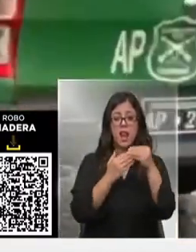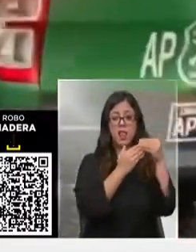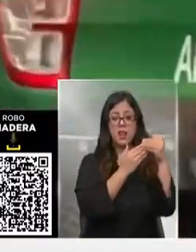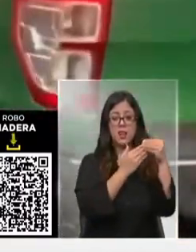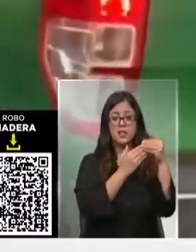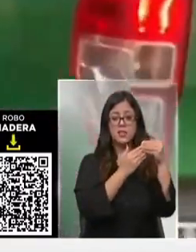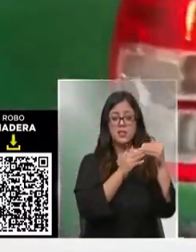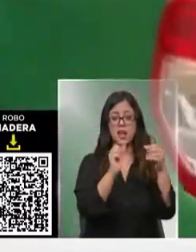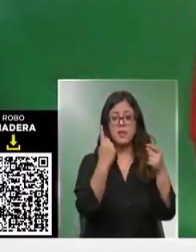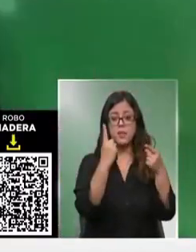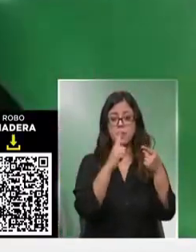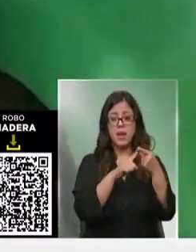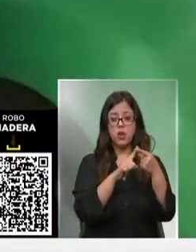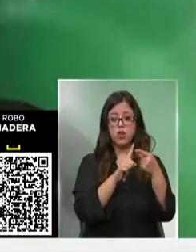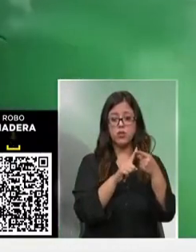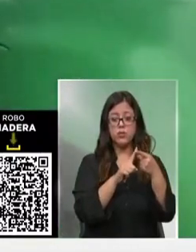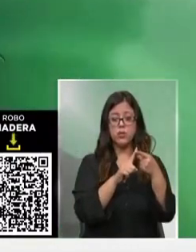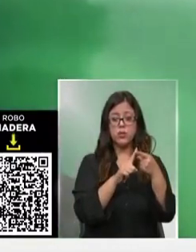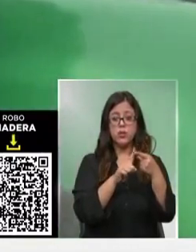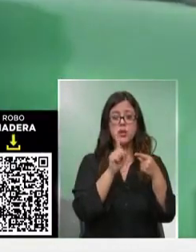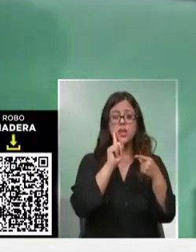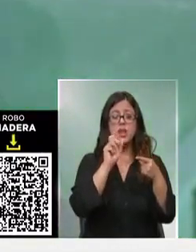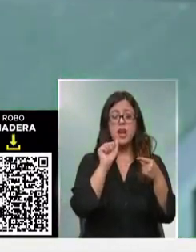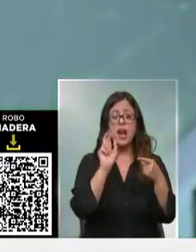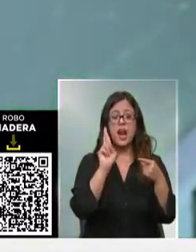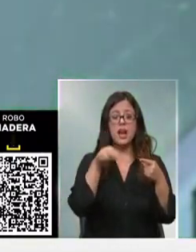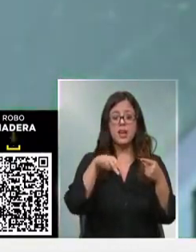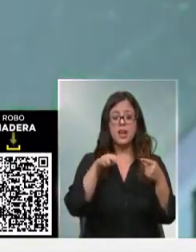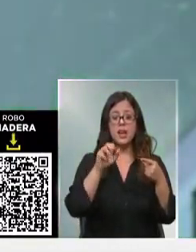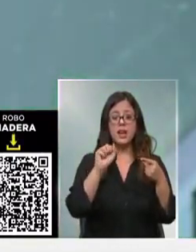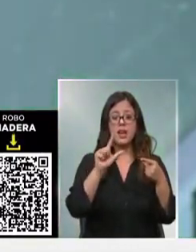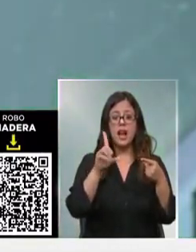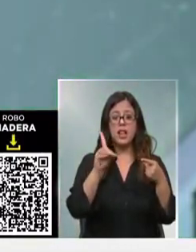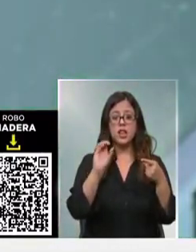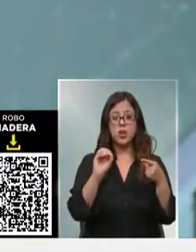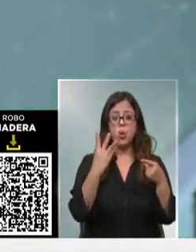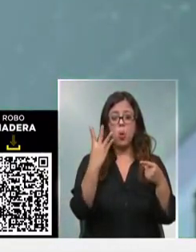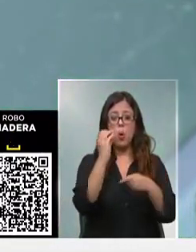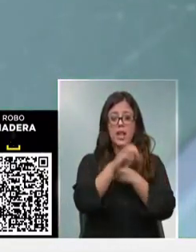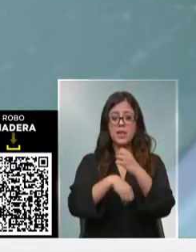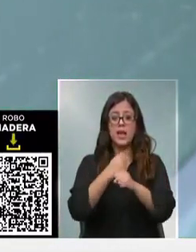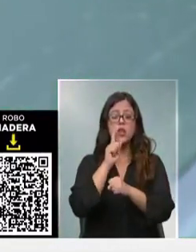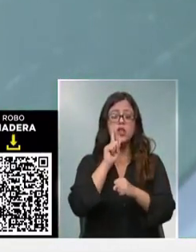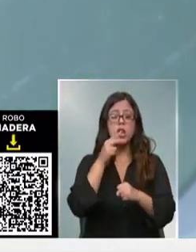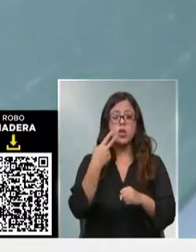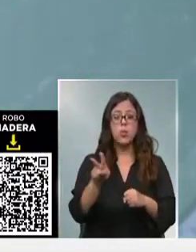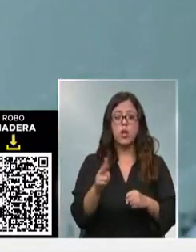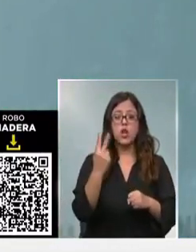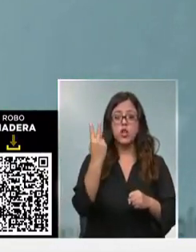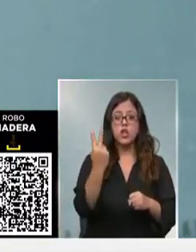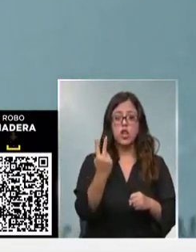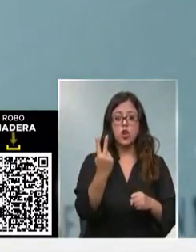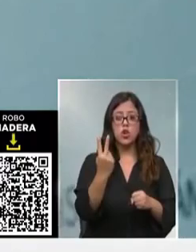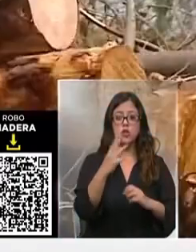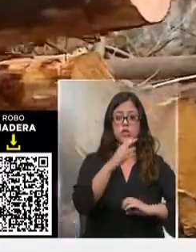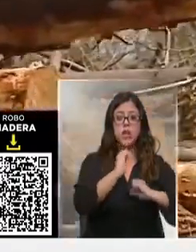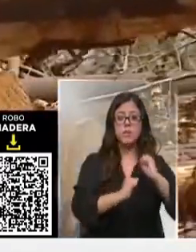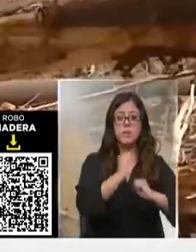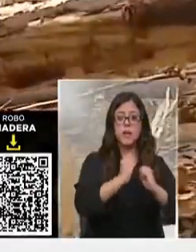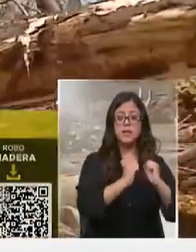El primer cabecilla de la banda es Arnaldo Millán, con 40 años, dueño de dos sociedades forestales.